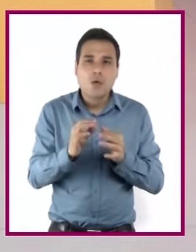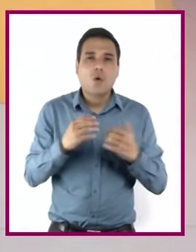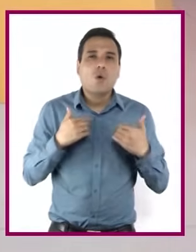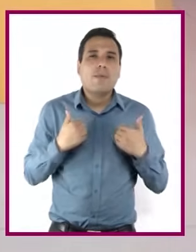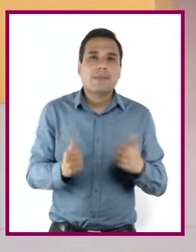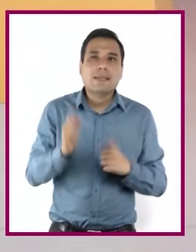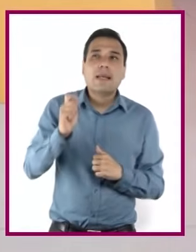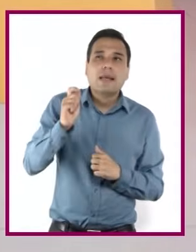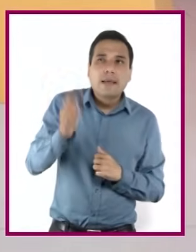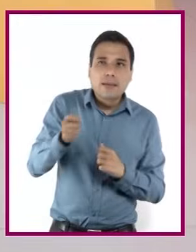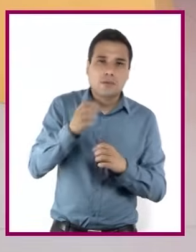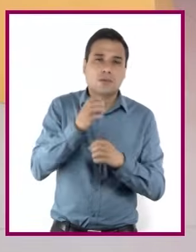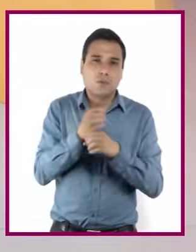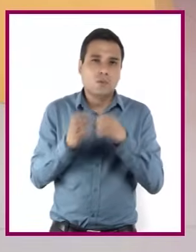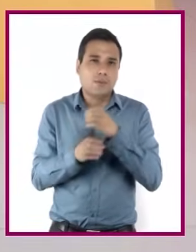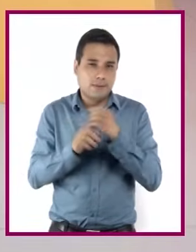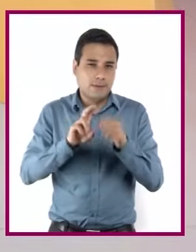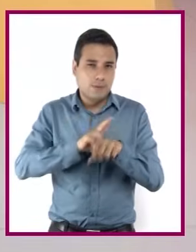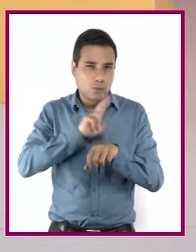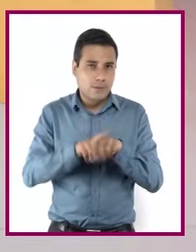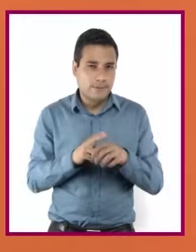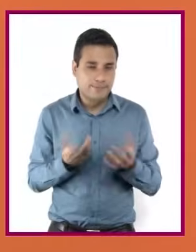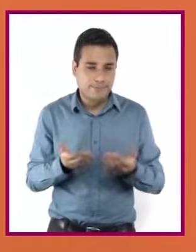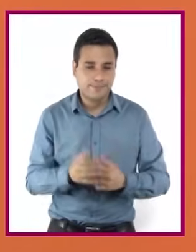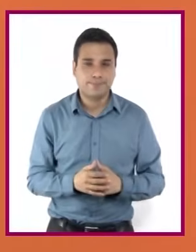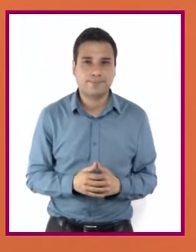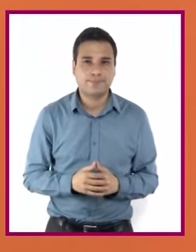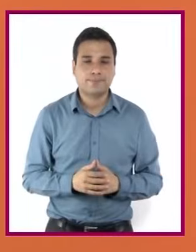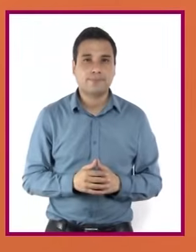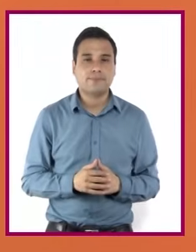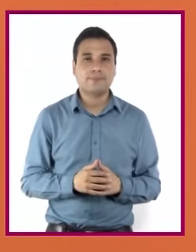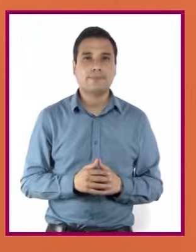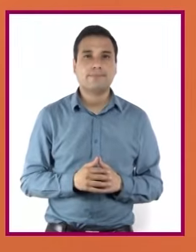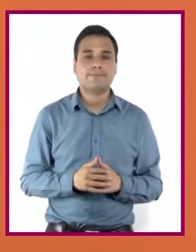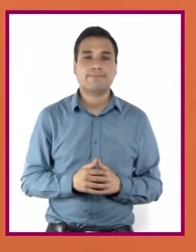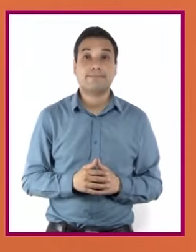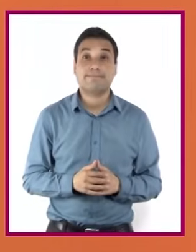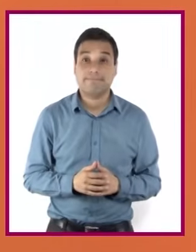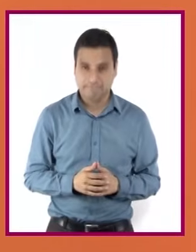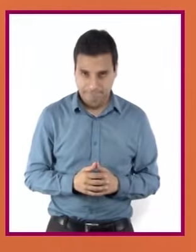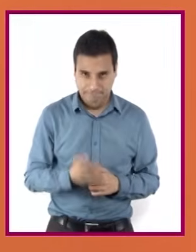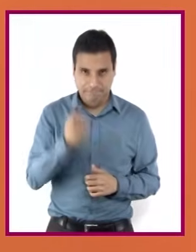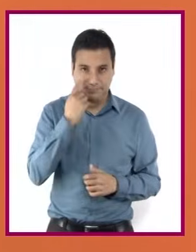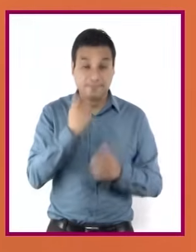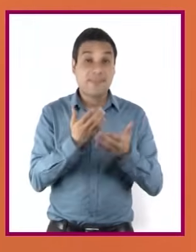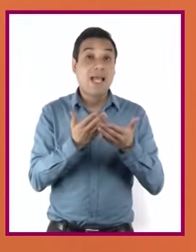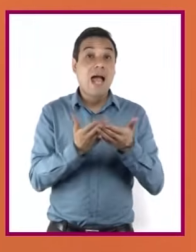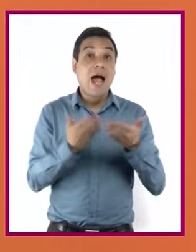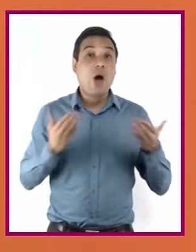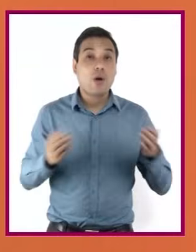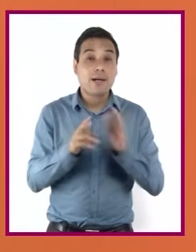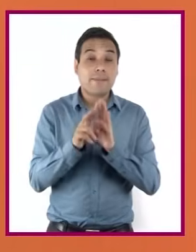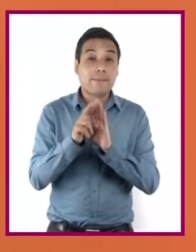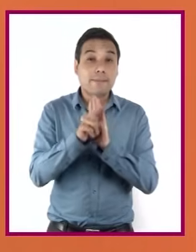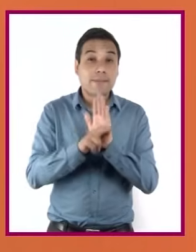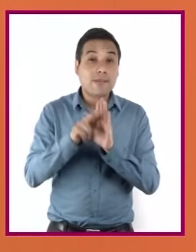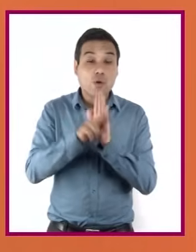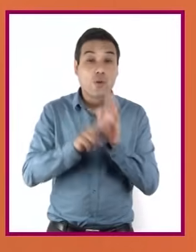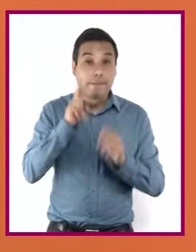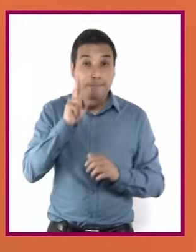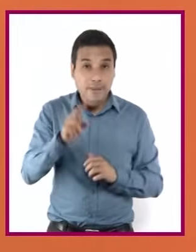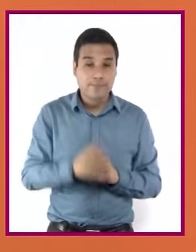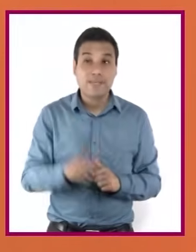fenómenos naturales en determinadas condiciones. Las y los invito a observar el siguiente video que nos describe